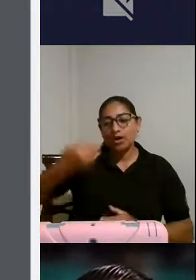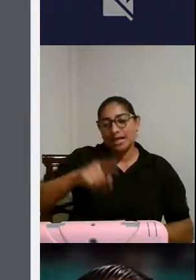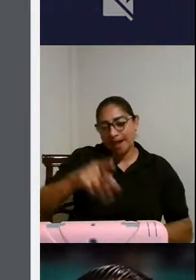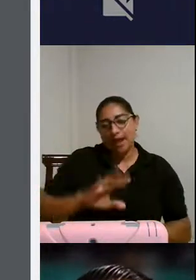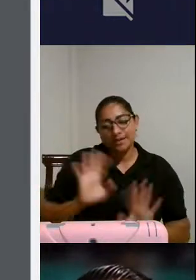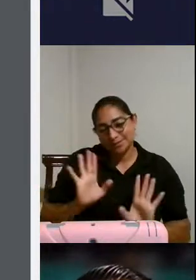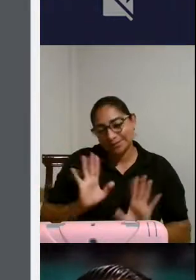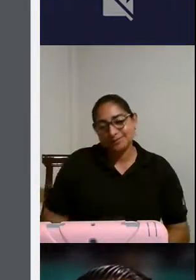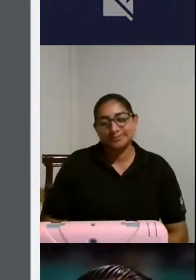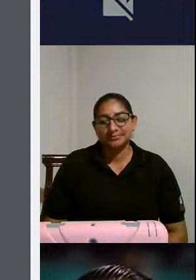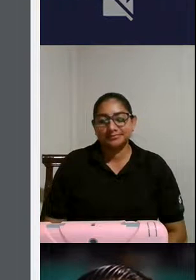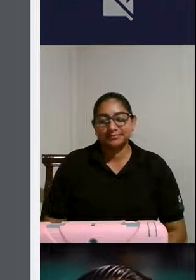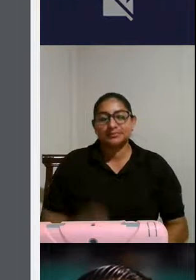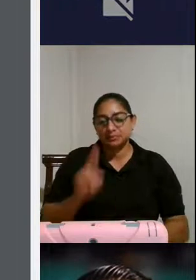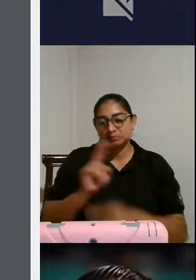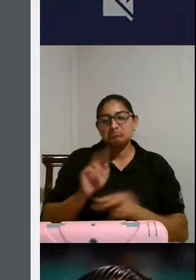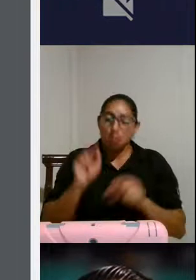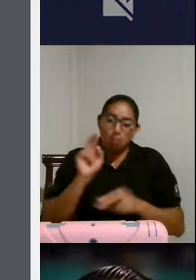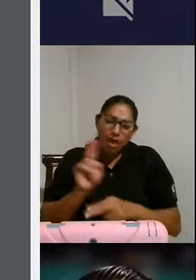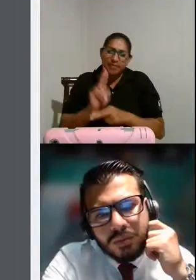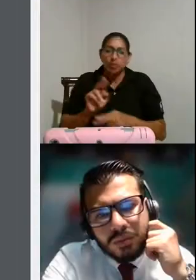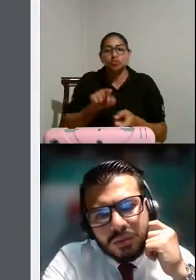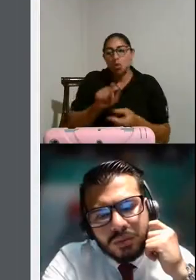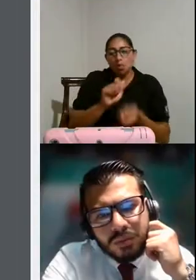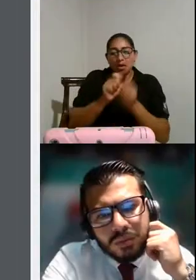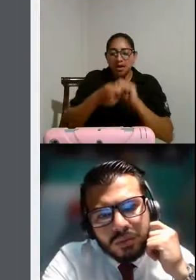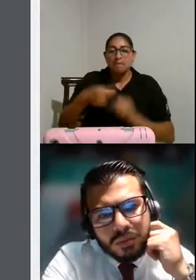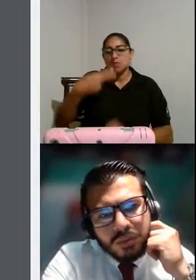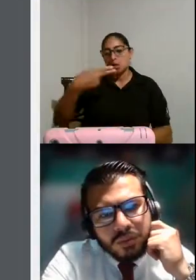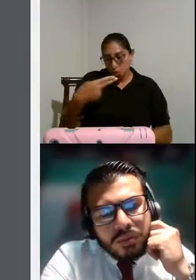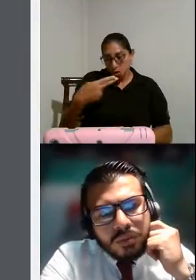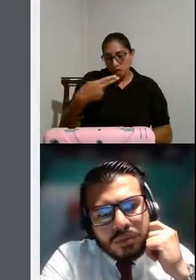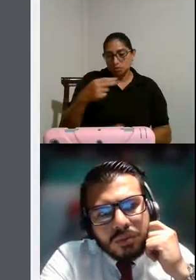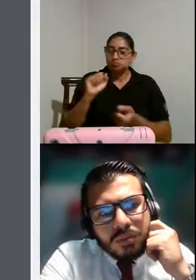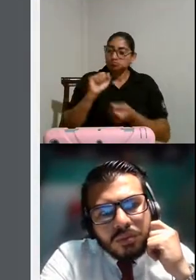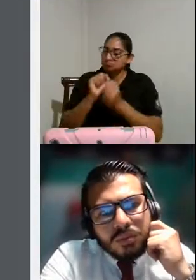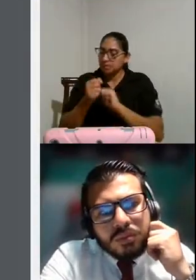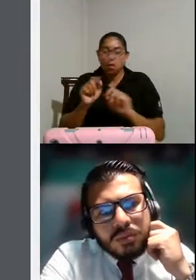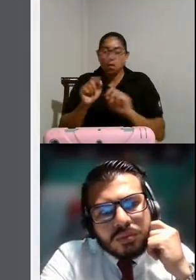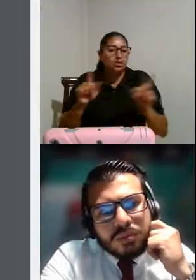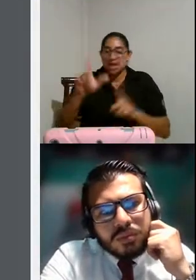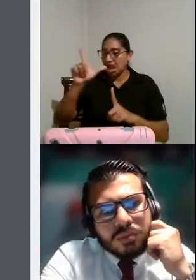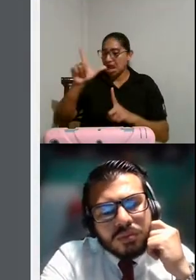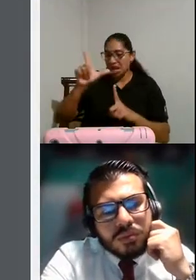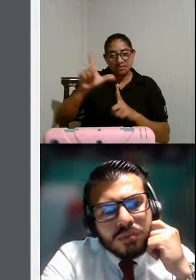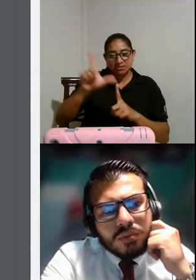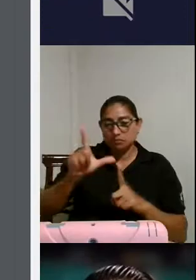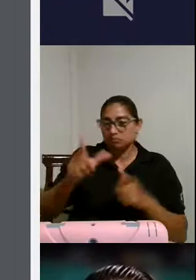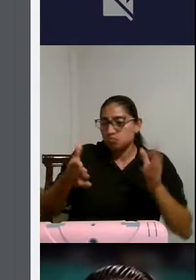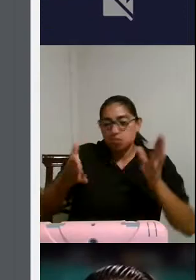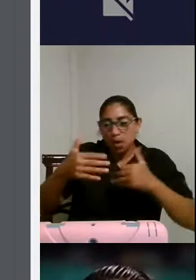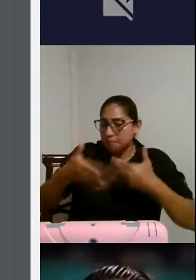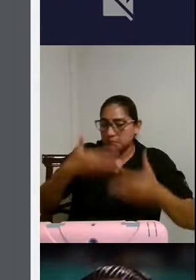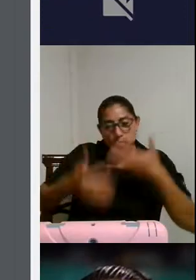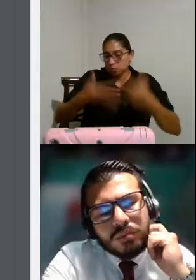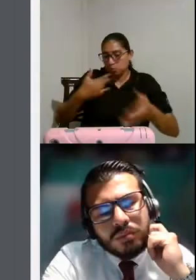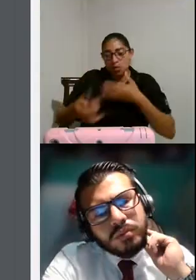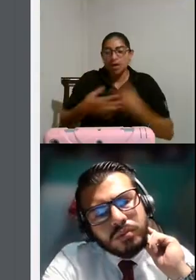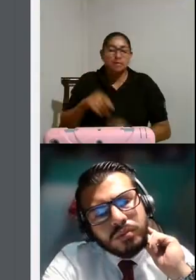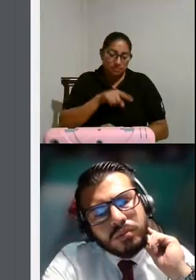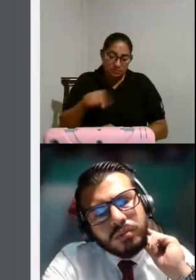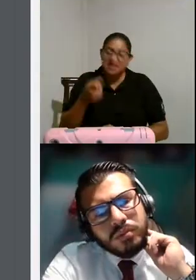por ejemplo, h, o otra letra ahí, Y sin pérdida de generalidad, uno entiende que